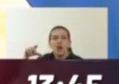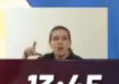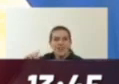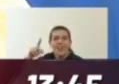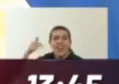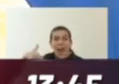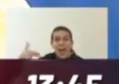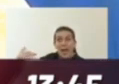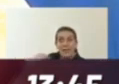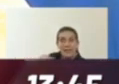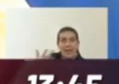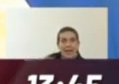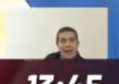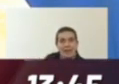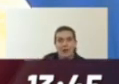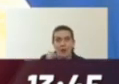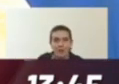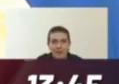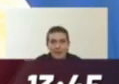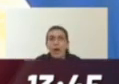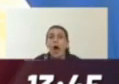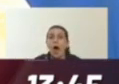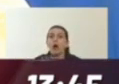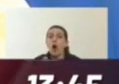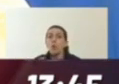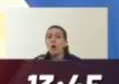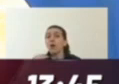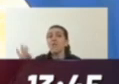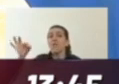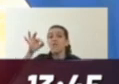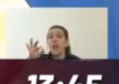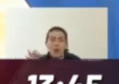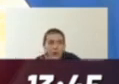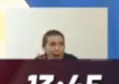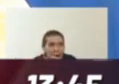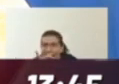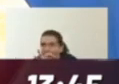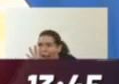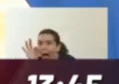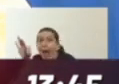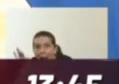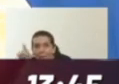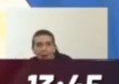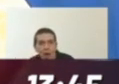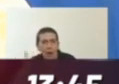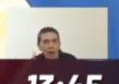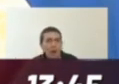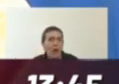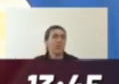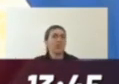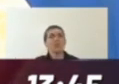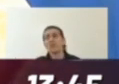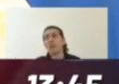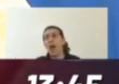en verdad el virus no nos busca, nosotros vamos a buscarlo. Y es ese el mayor problema